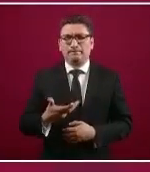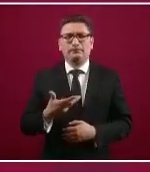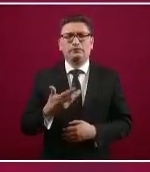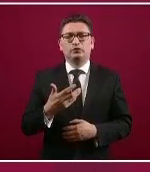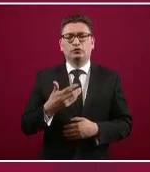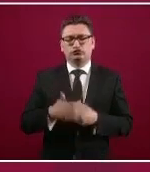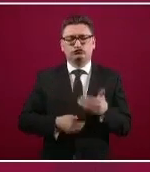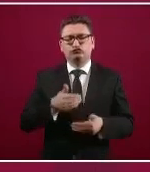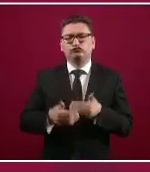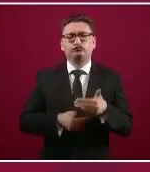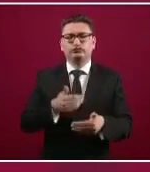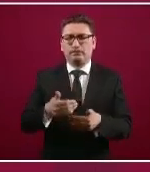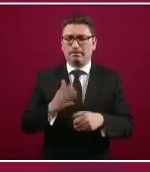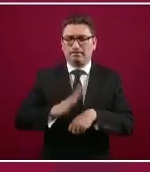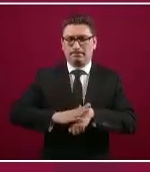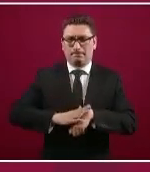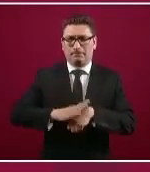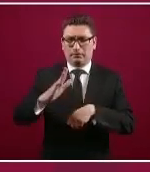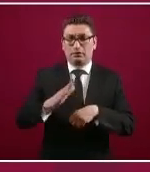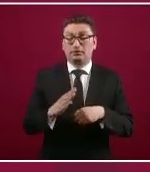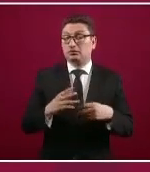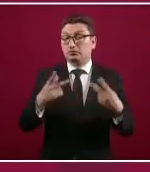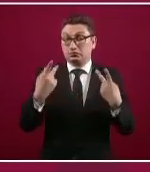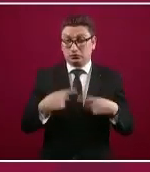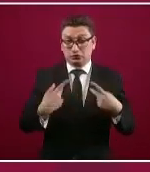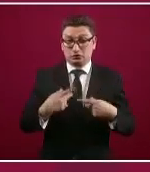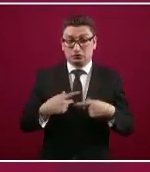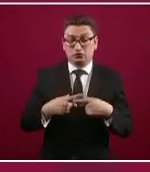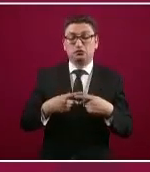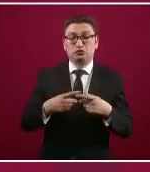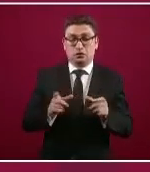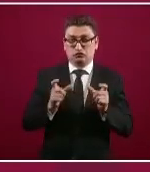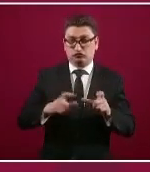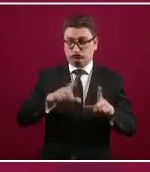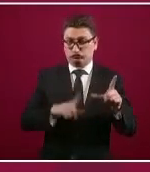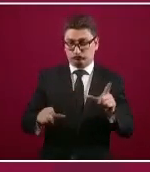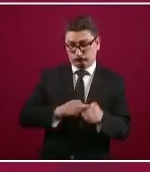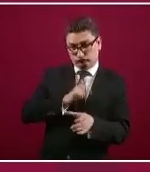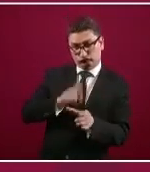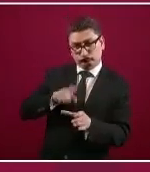más avance en el número de elementos,